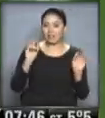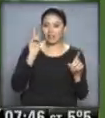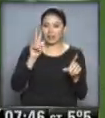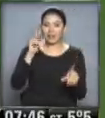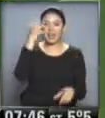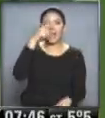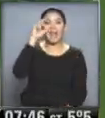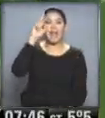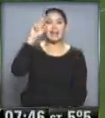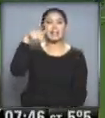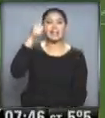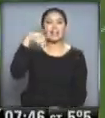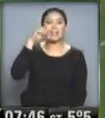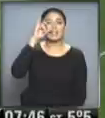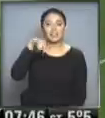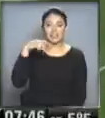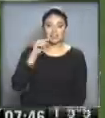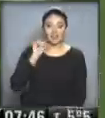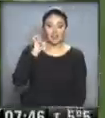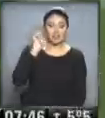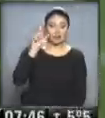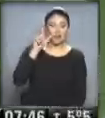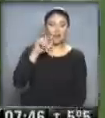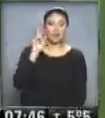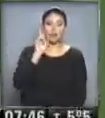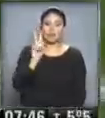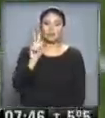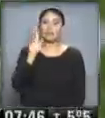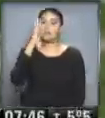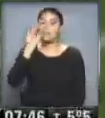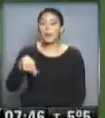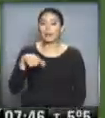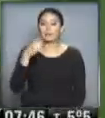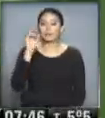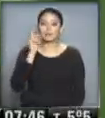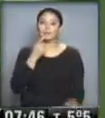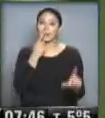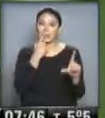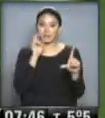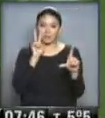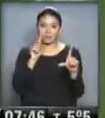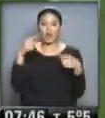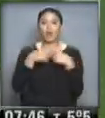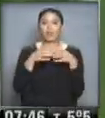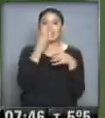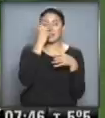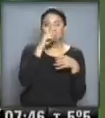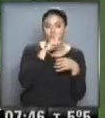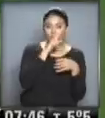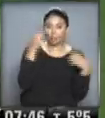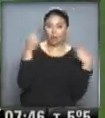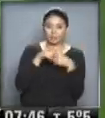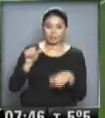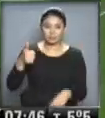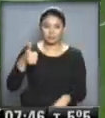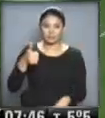el gol sobre el campeón, la victoria 1-0, River que derrotó, como vimos, a San Martín de San Juan, los goles de Bangioni, de Carlos